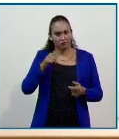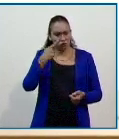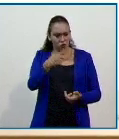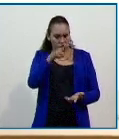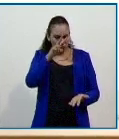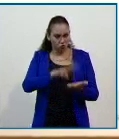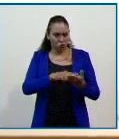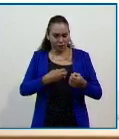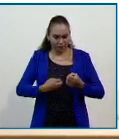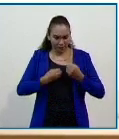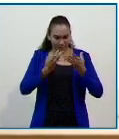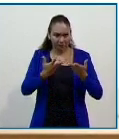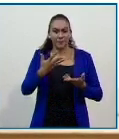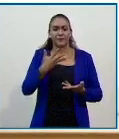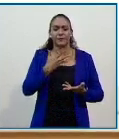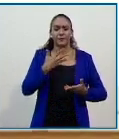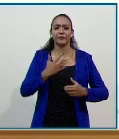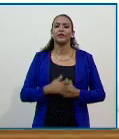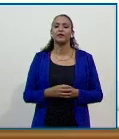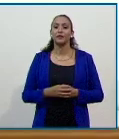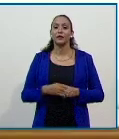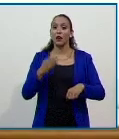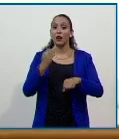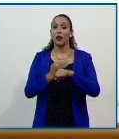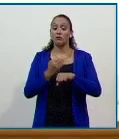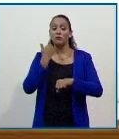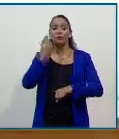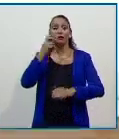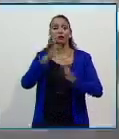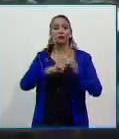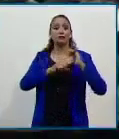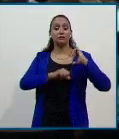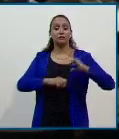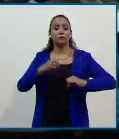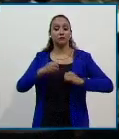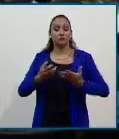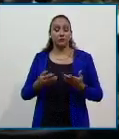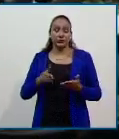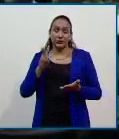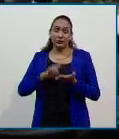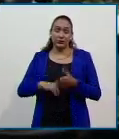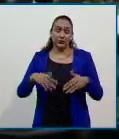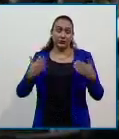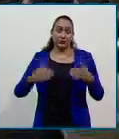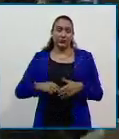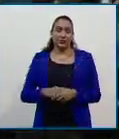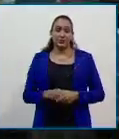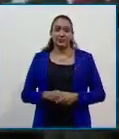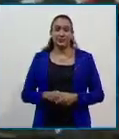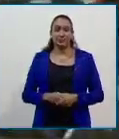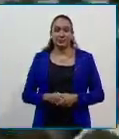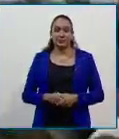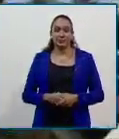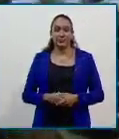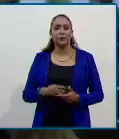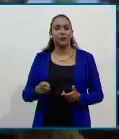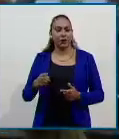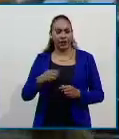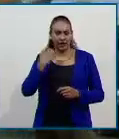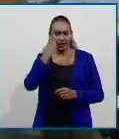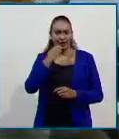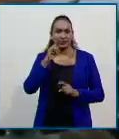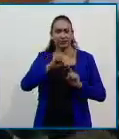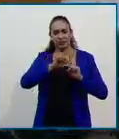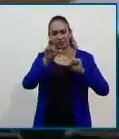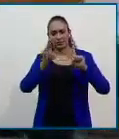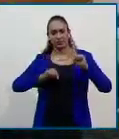menos en este proceso de reforma al Poder Judicial. En el evento, organizado por la Escuela Federal de